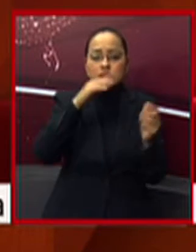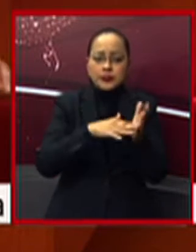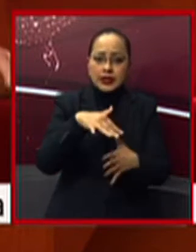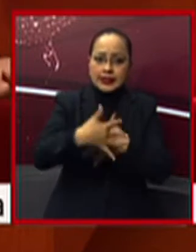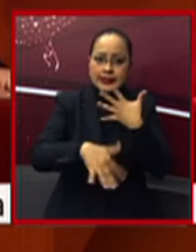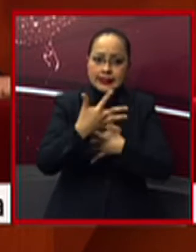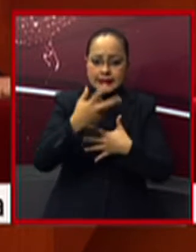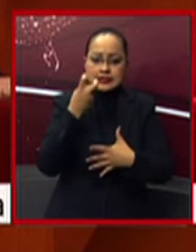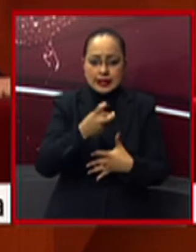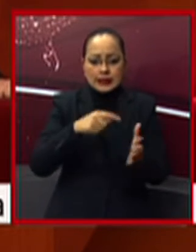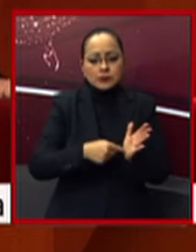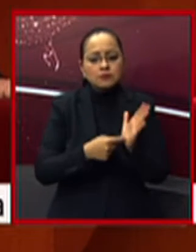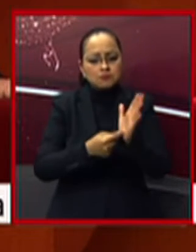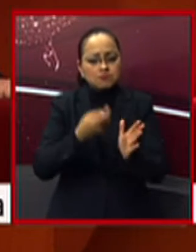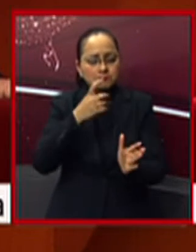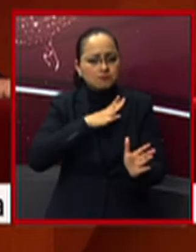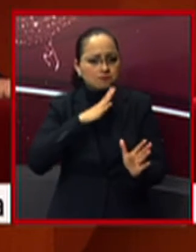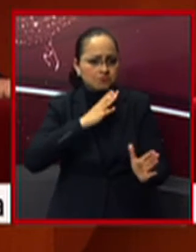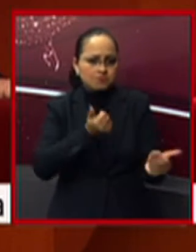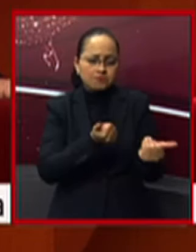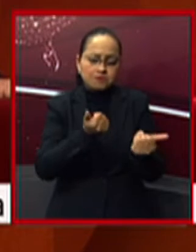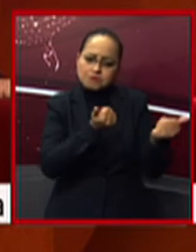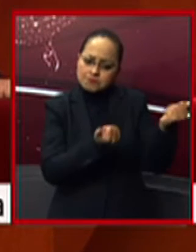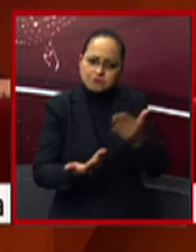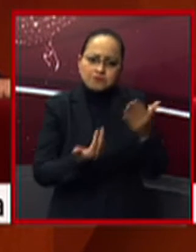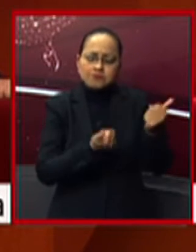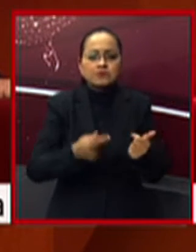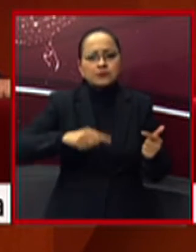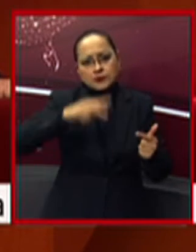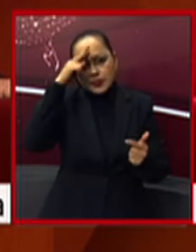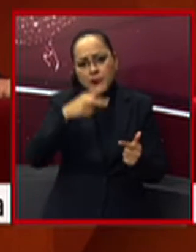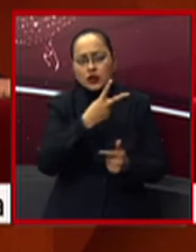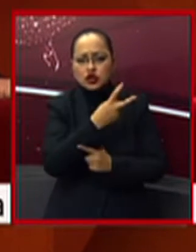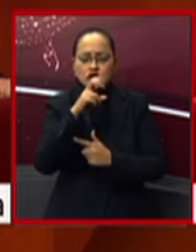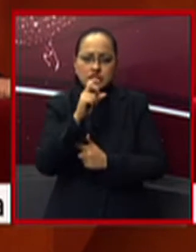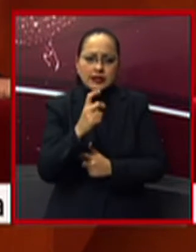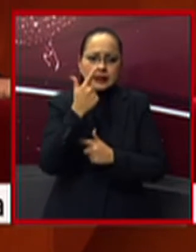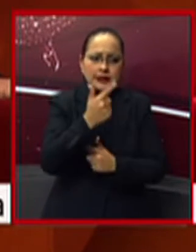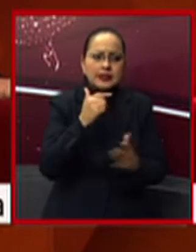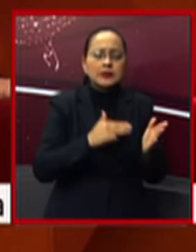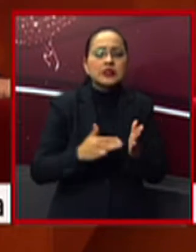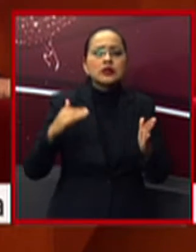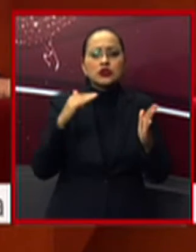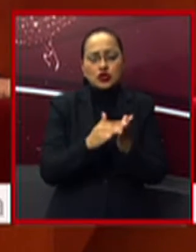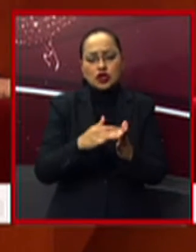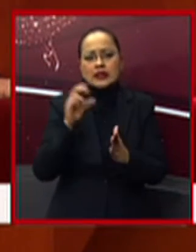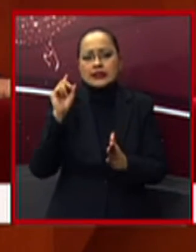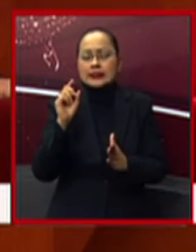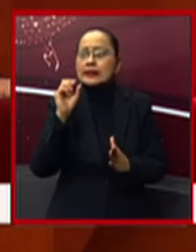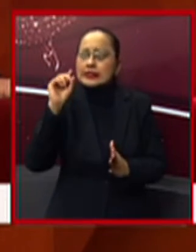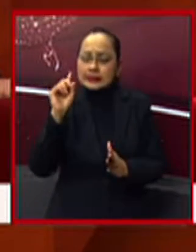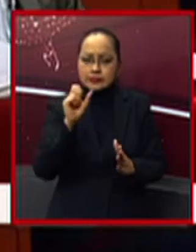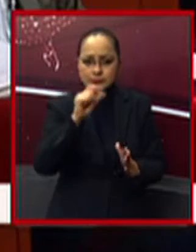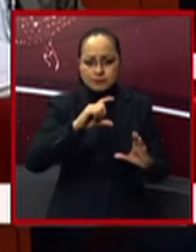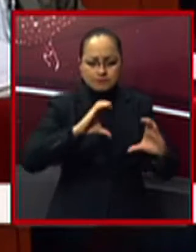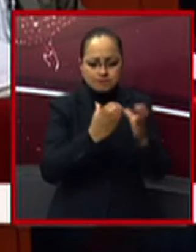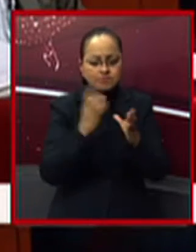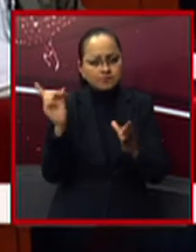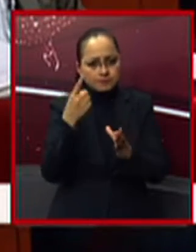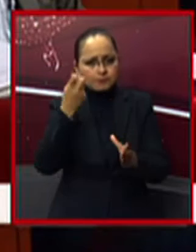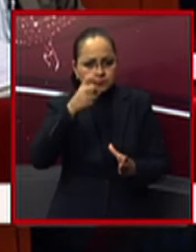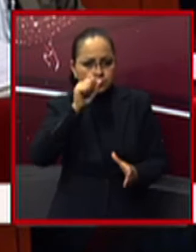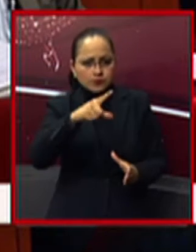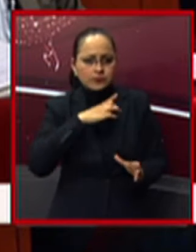2015 y se exporta a México 237 millones que tienen que ver